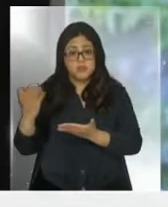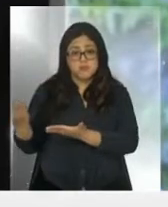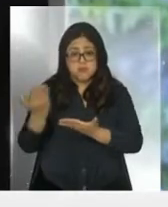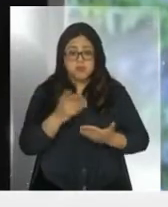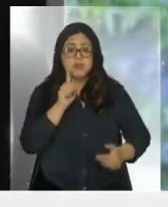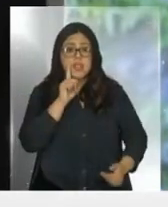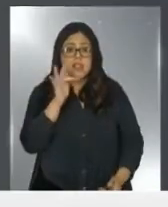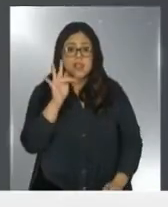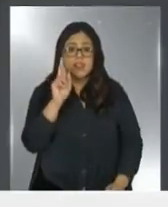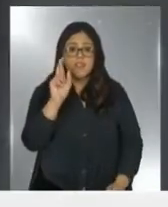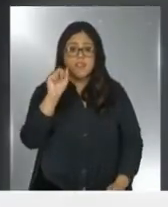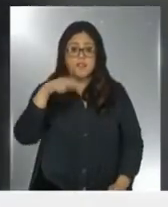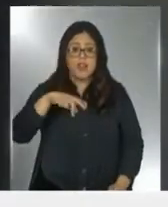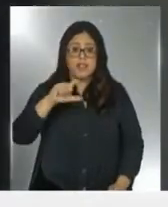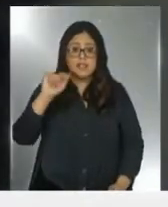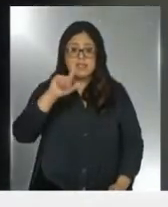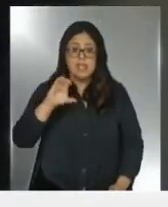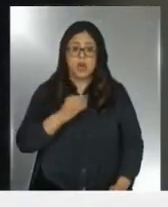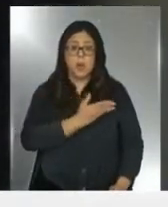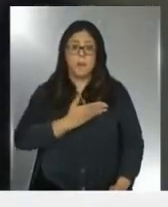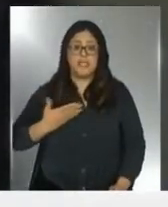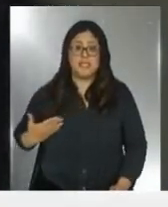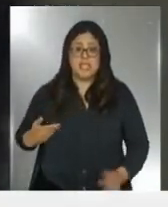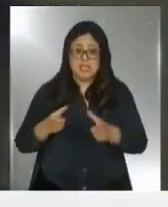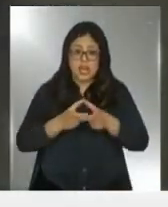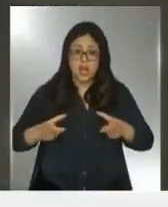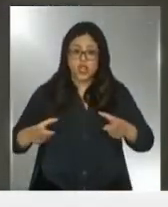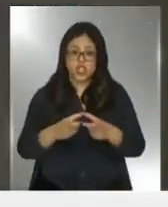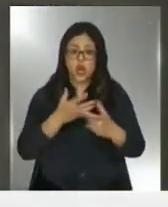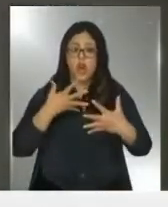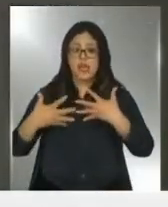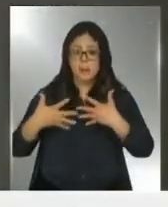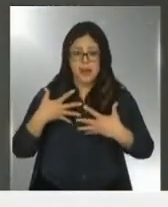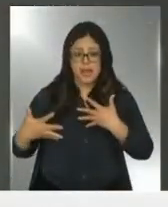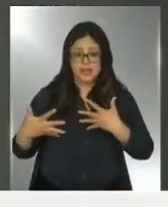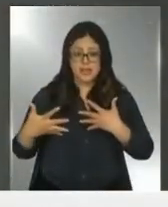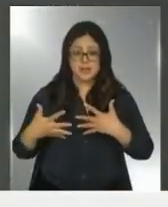fue Francisco Leturia, presidente del Consejo para la Transparencia.